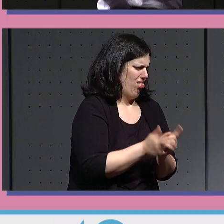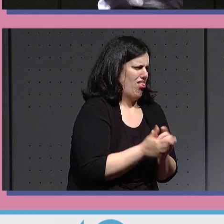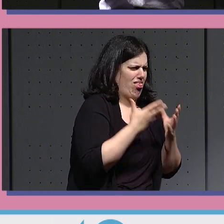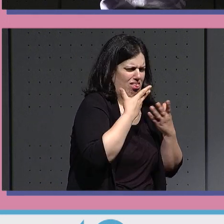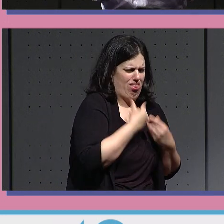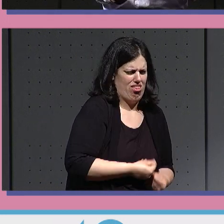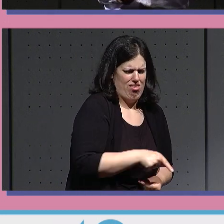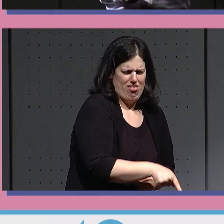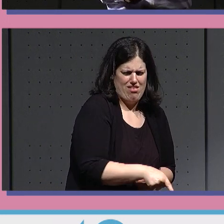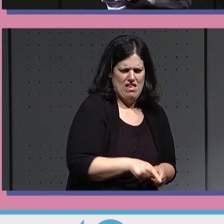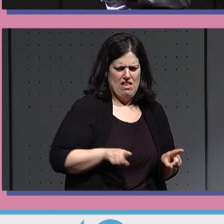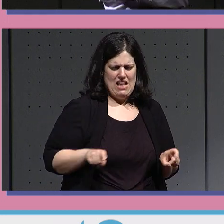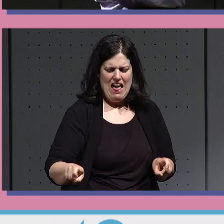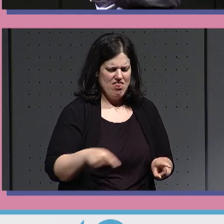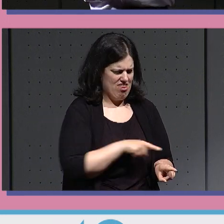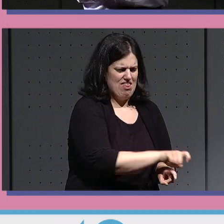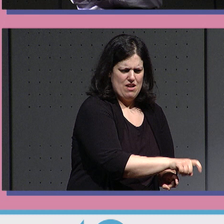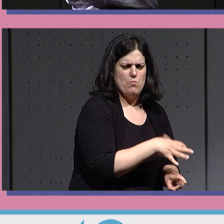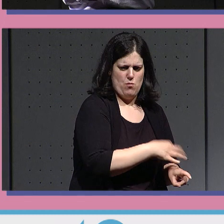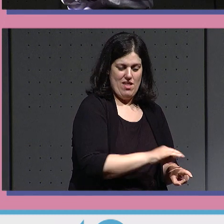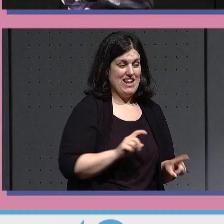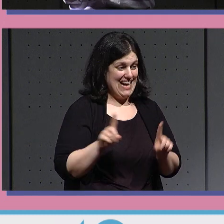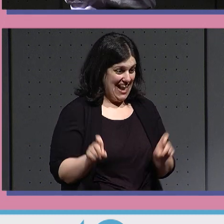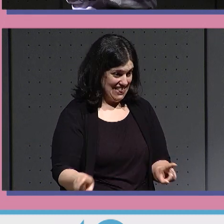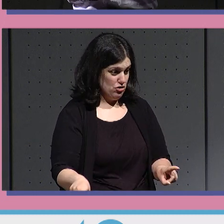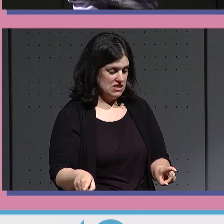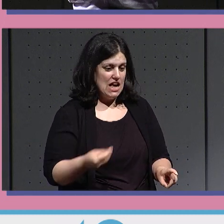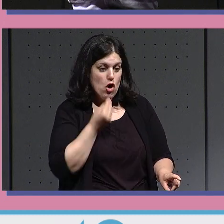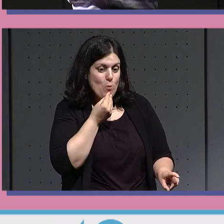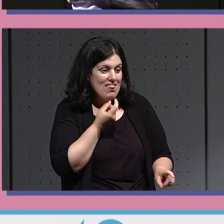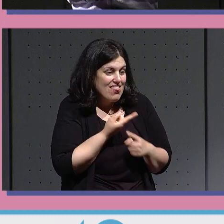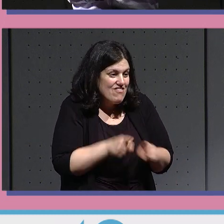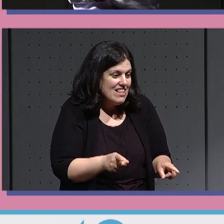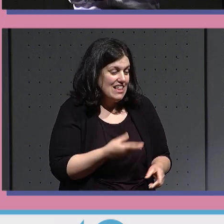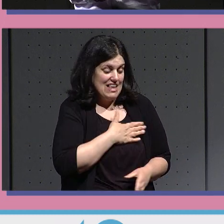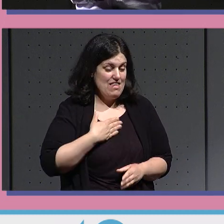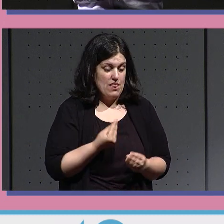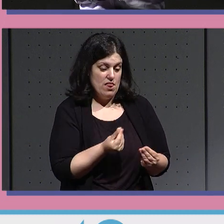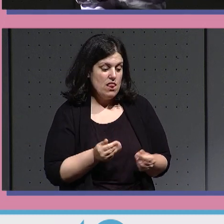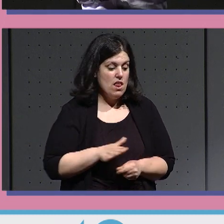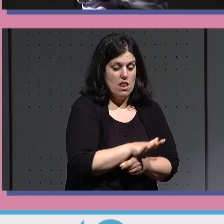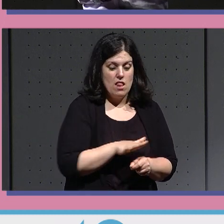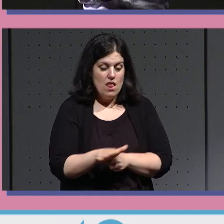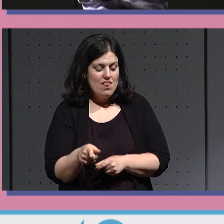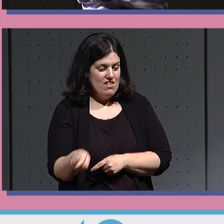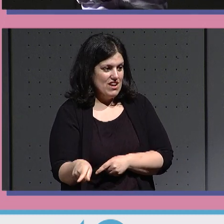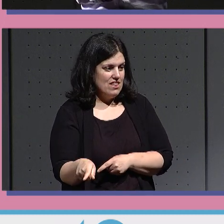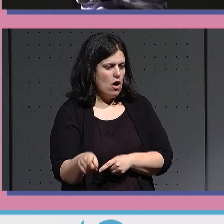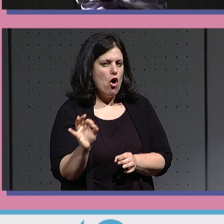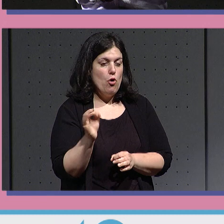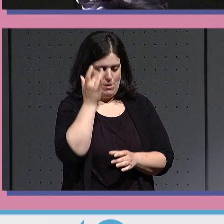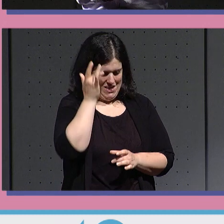genéticamente iguales. Pero si dos ratas genéticamente idénticas con sus crías genéticamente idénticas las separas de la madre al